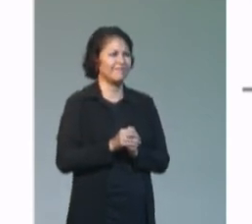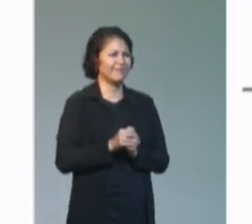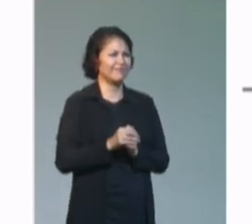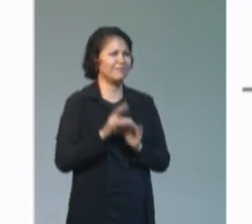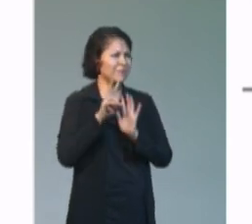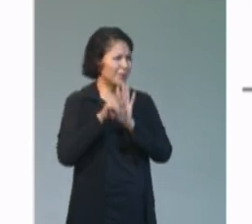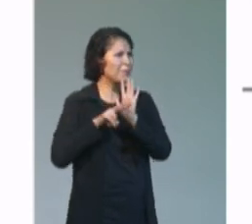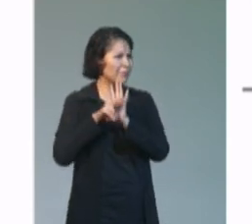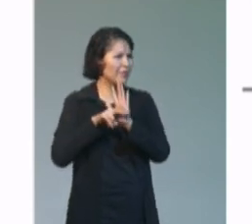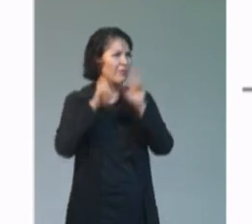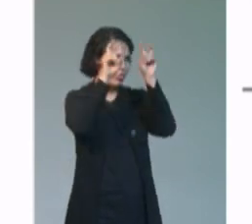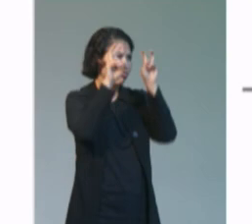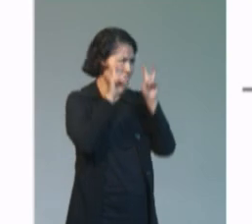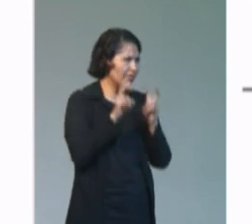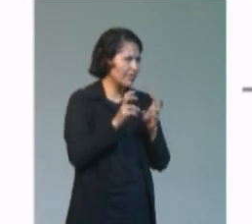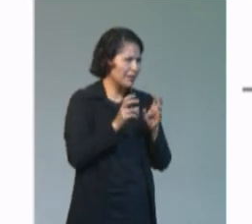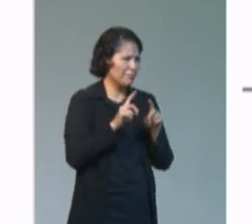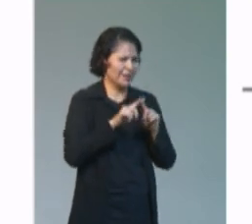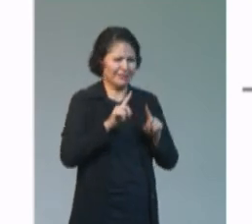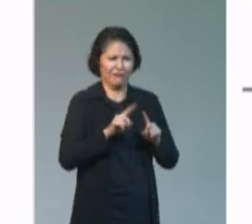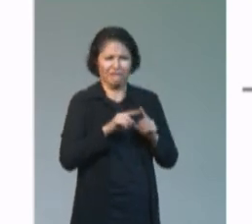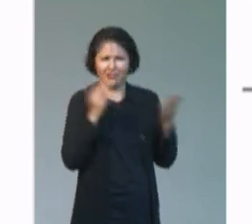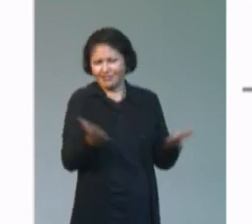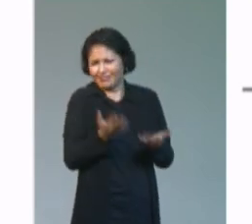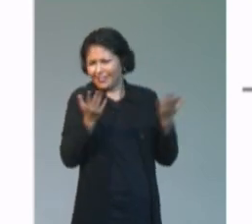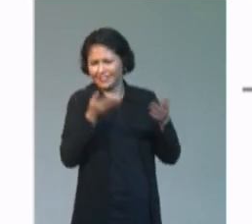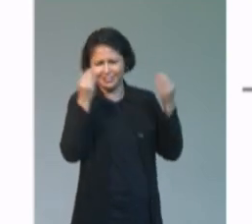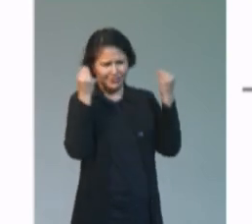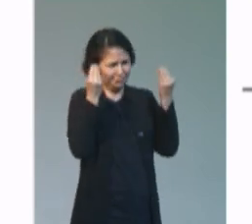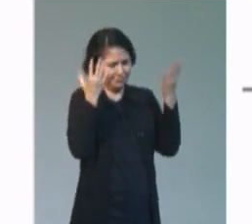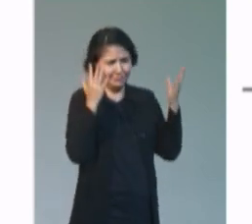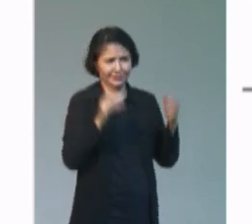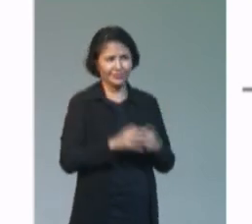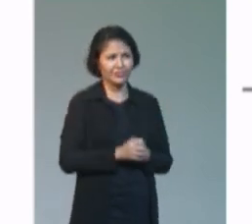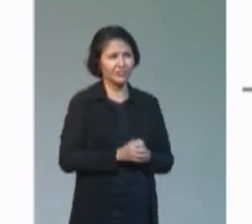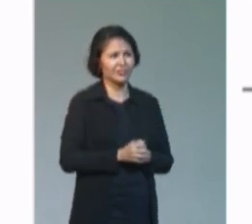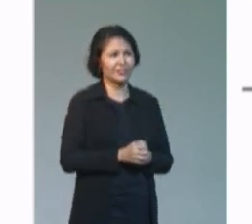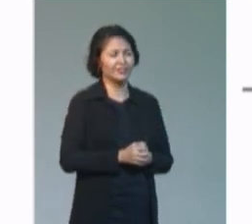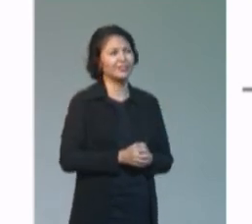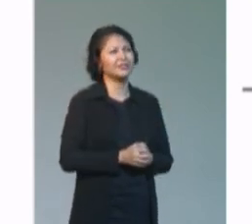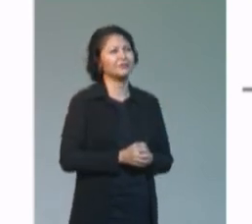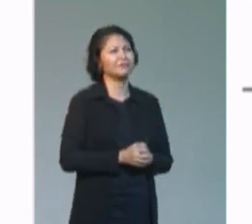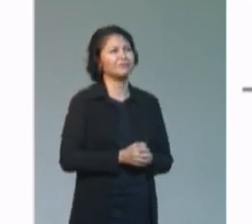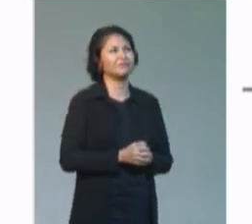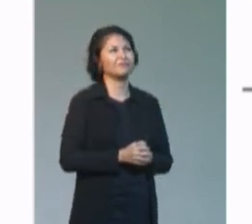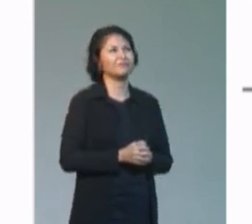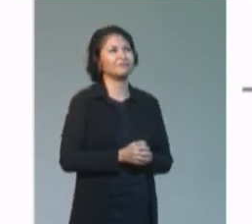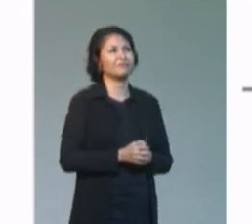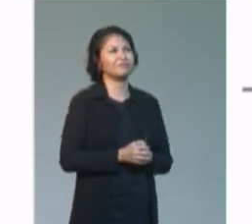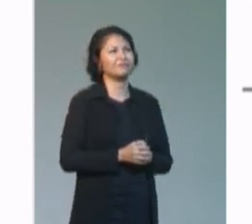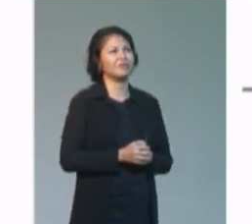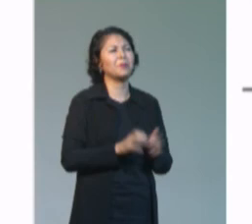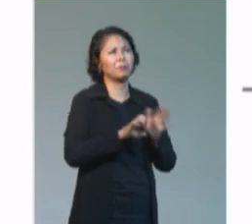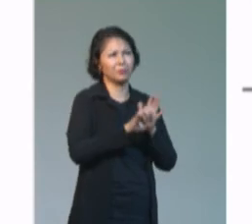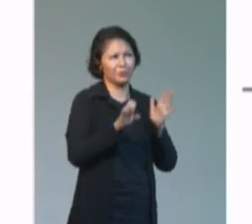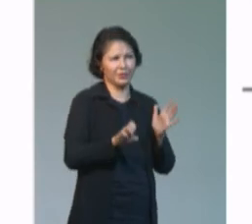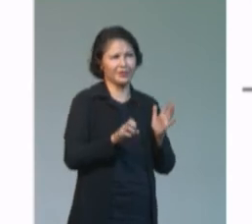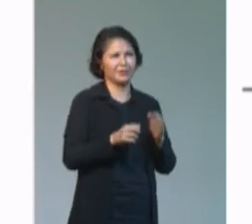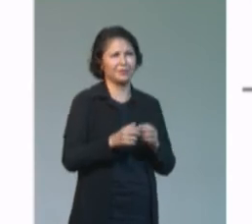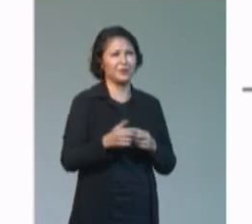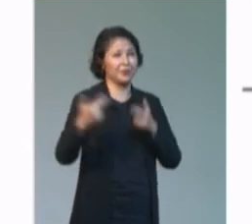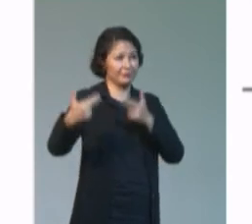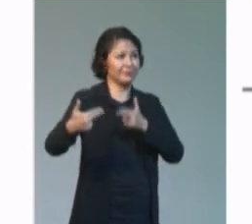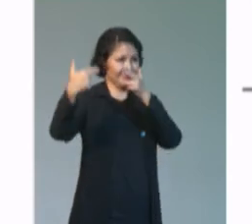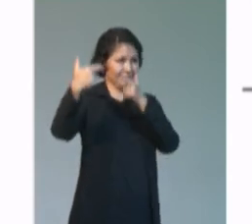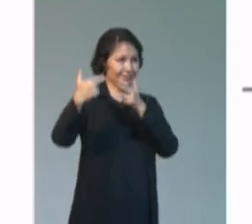de diseñar los contenidos como por ejemplo serían todo lo que sería los move muchas muchas de la credibilidad de estos cursos muy